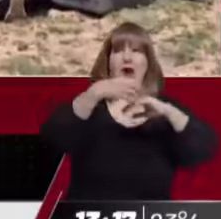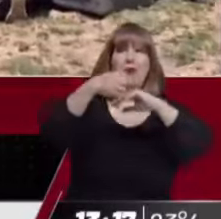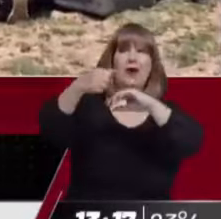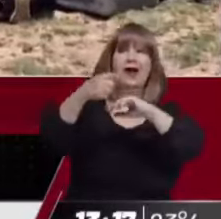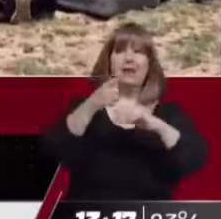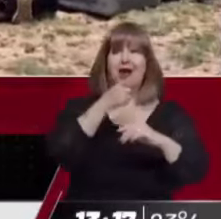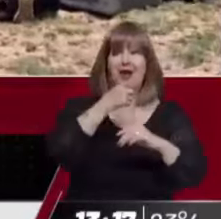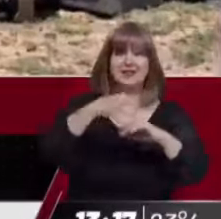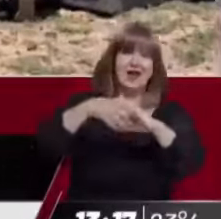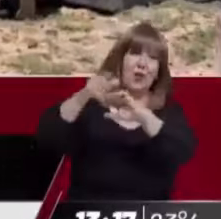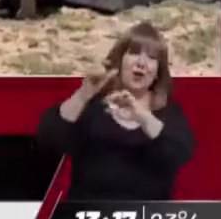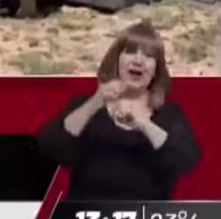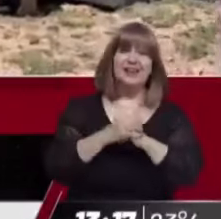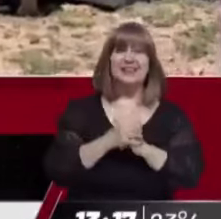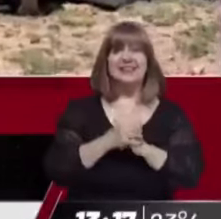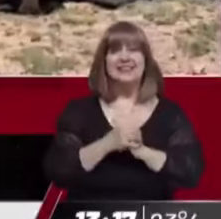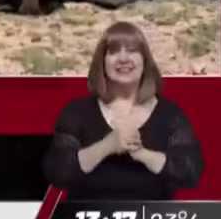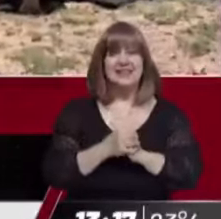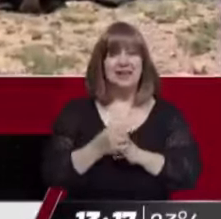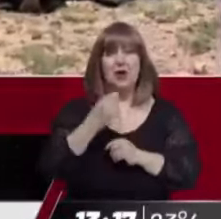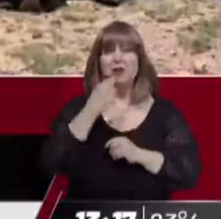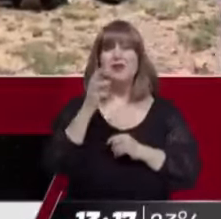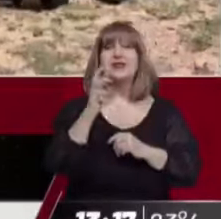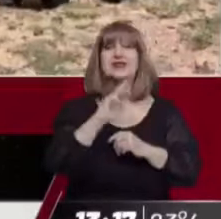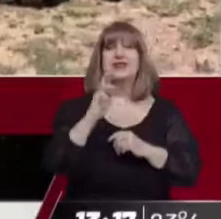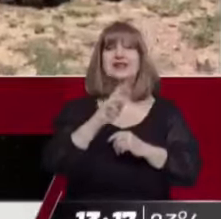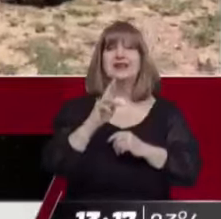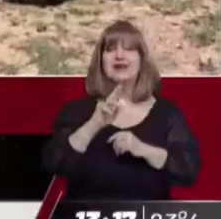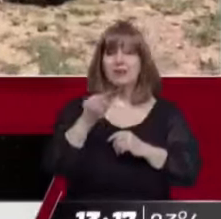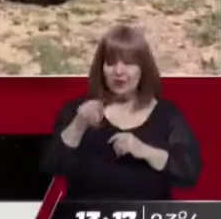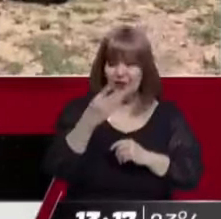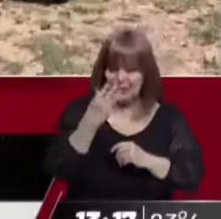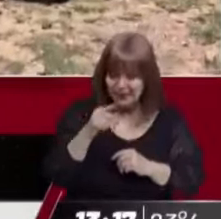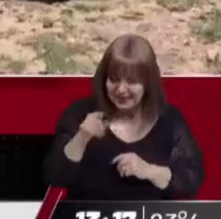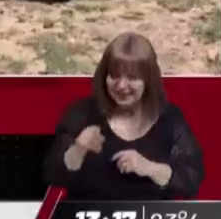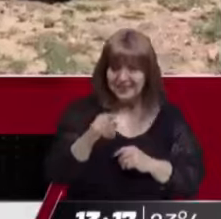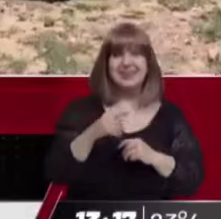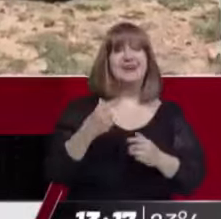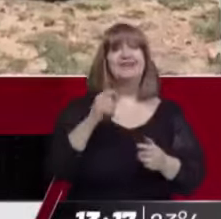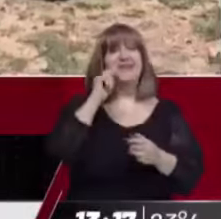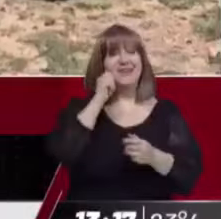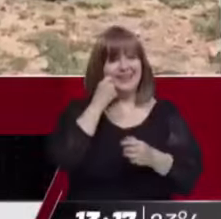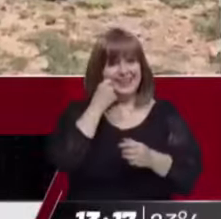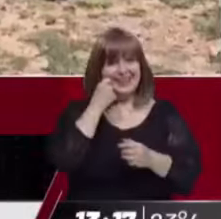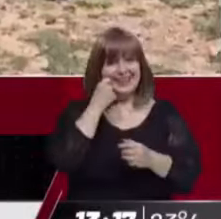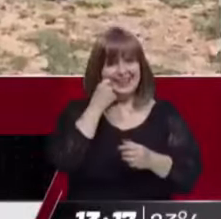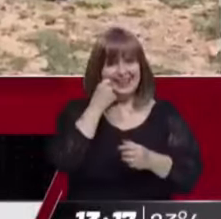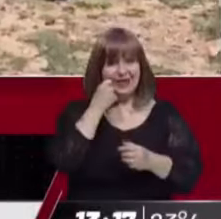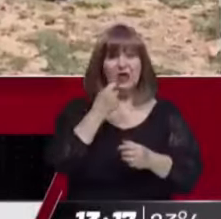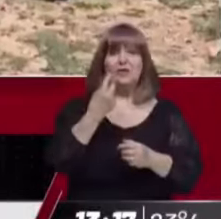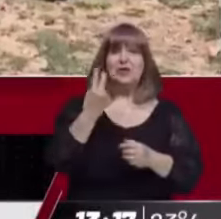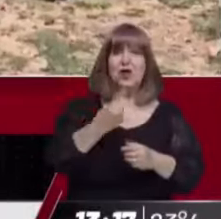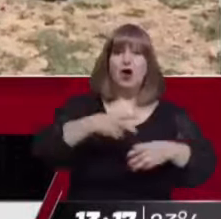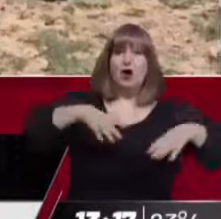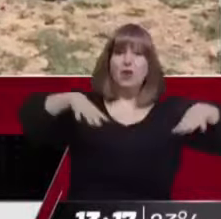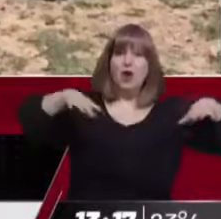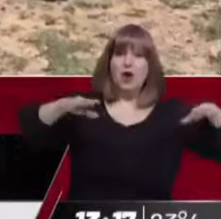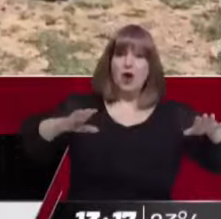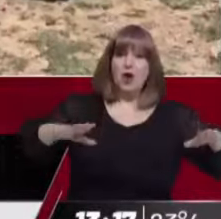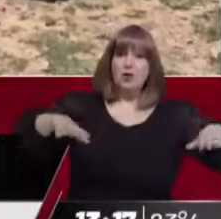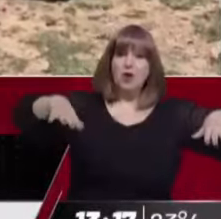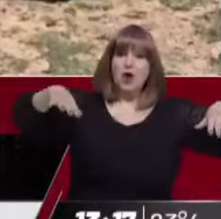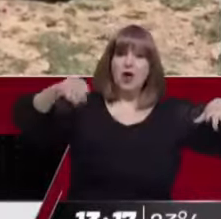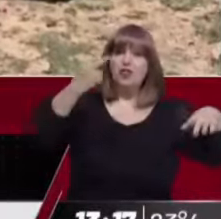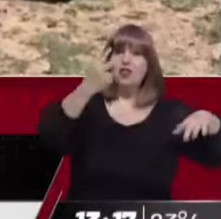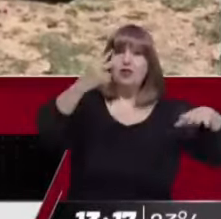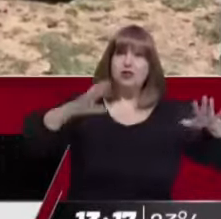vengan. ¿Qué les pareció? Está bonito. ¿Vieron cómo voló? Sí. ¿Vieron que hizo dos veces, movió la ala y ya llegó a la